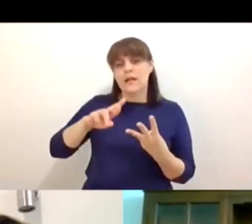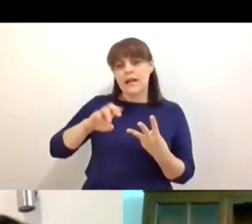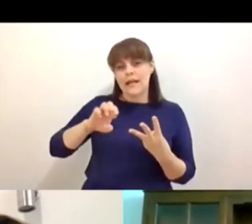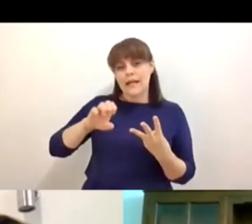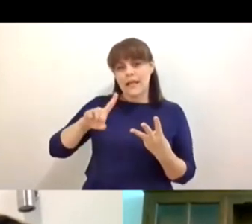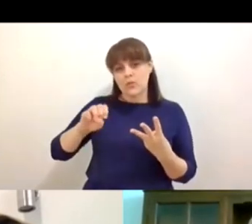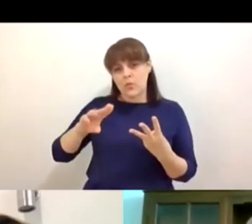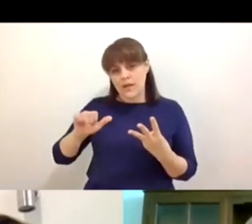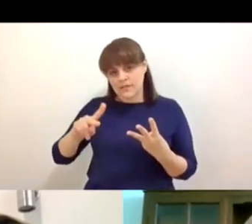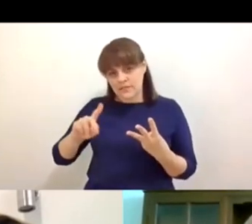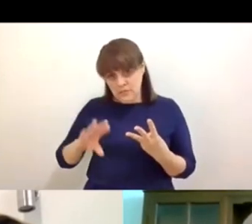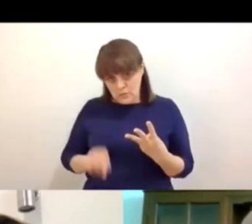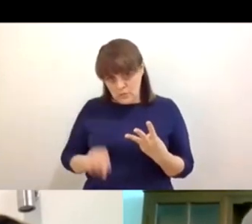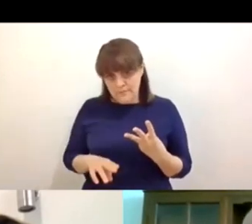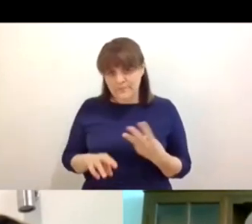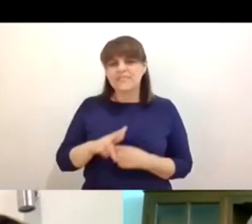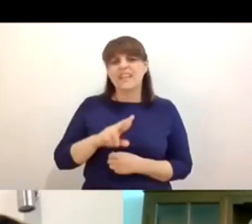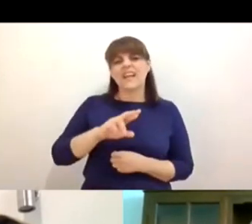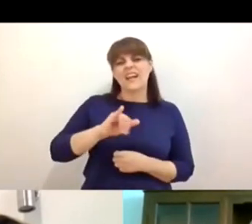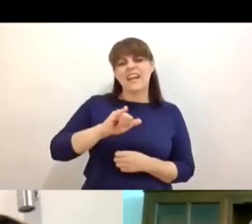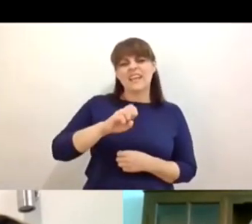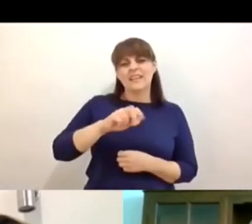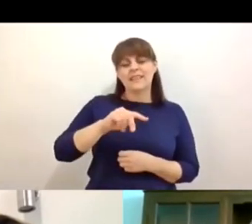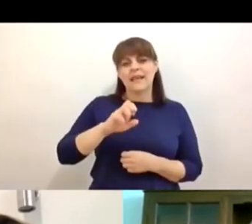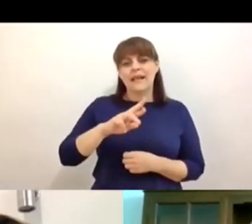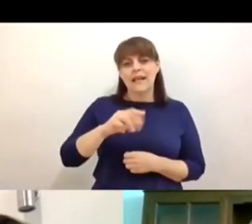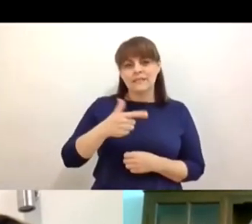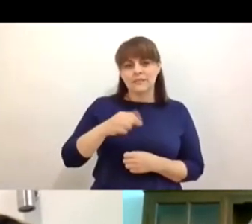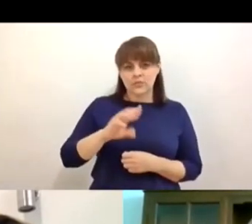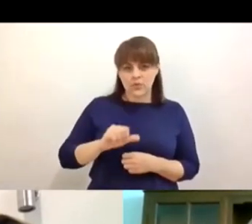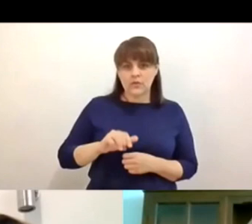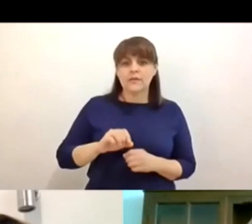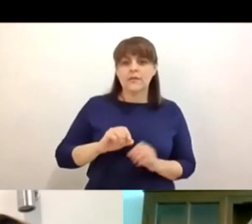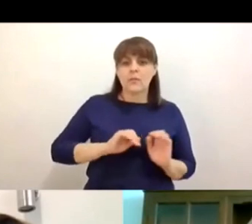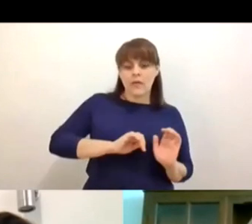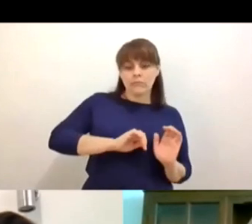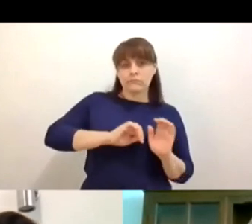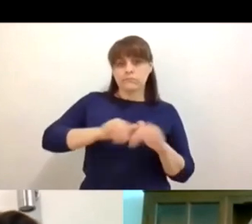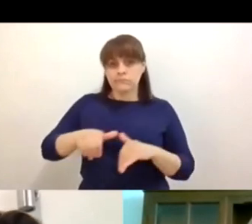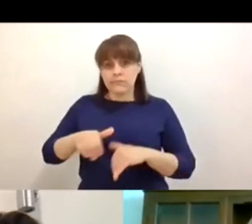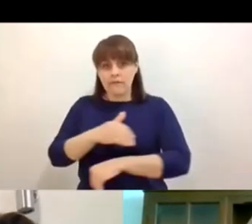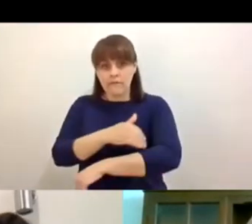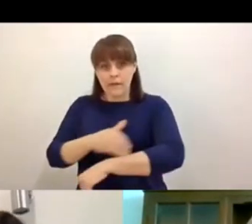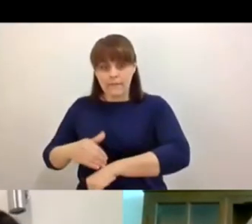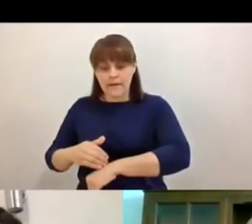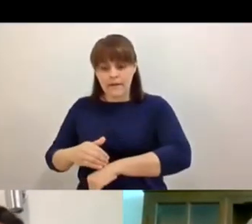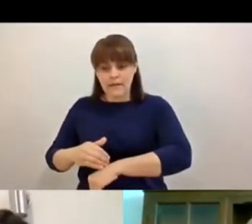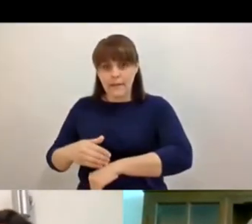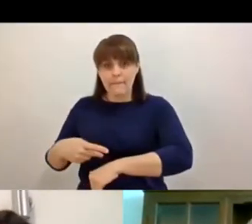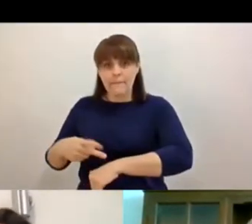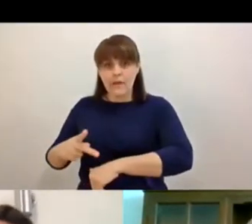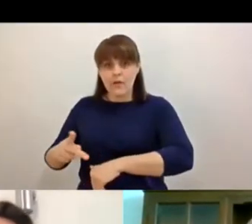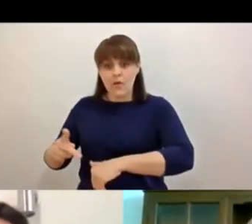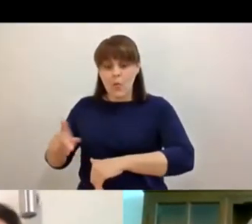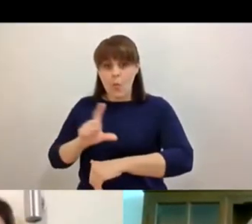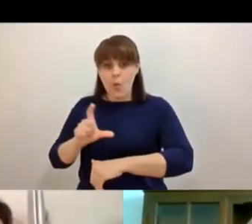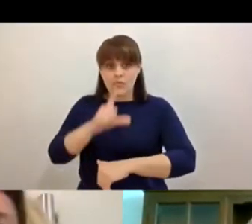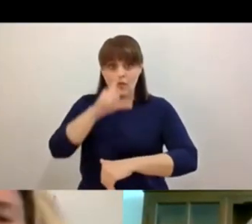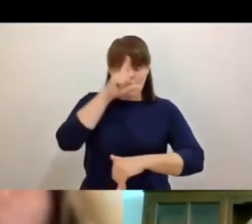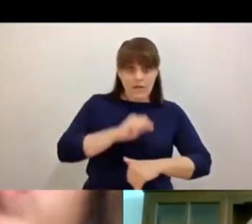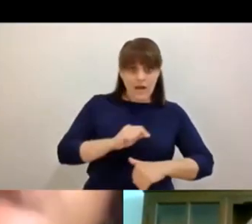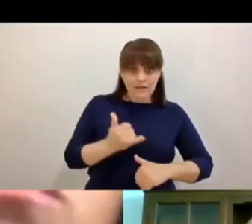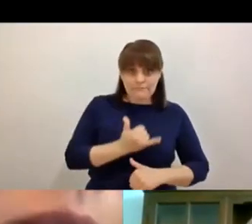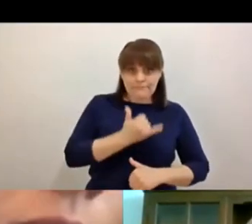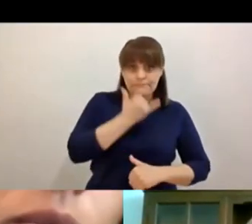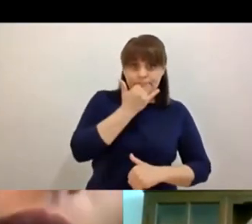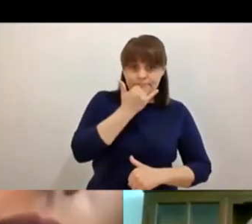una cosa es estar en la familia y romper la unidad de la familia, porque hay un rompimiento después del hecho delictivo. Entonces hay que trabajar precisamente en el